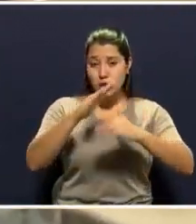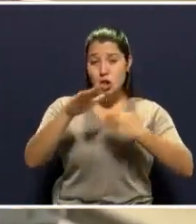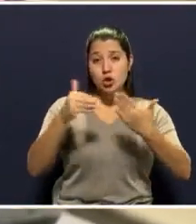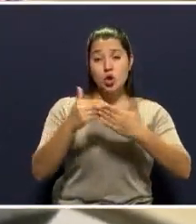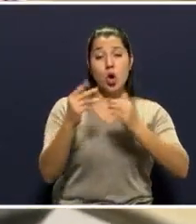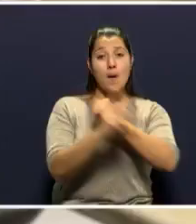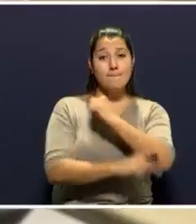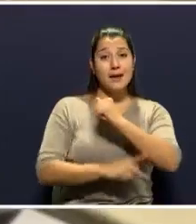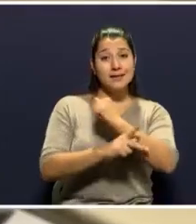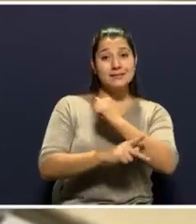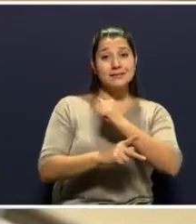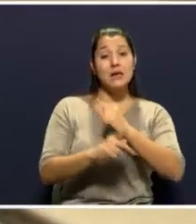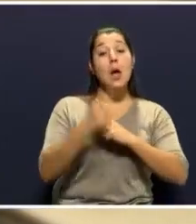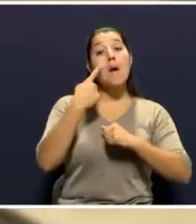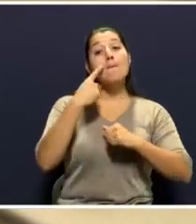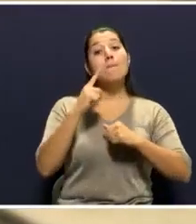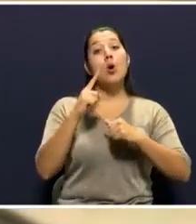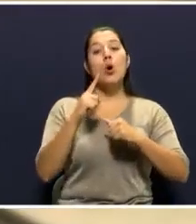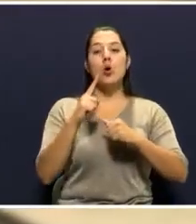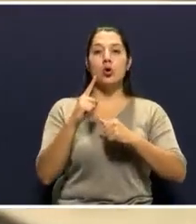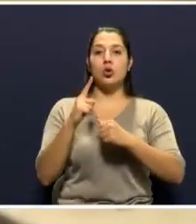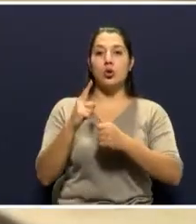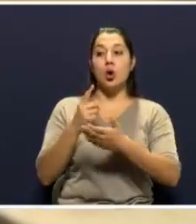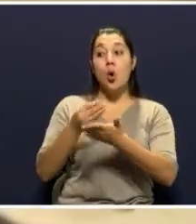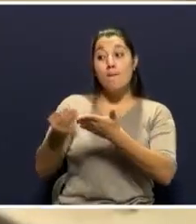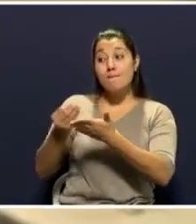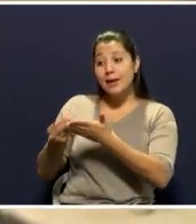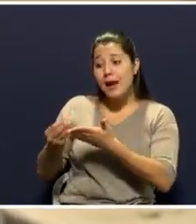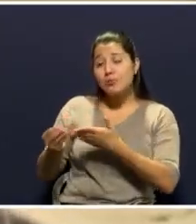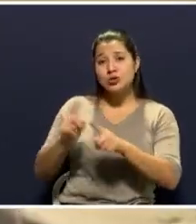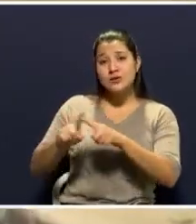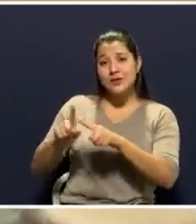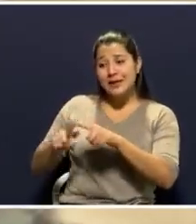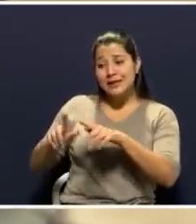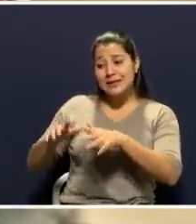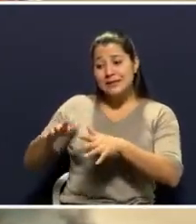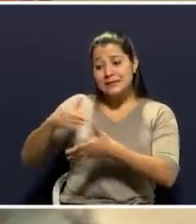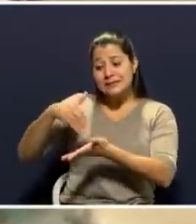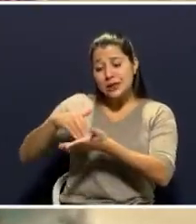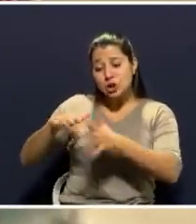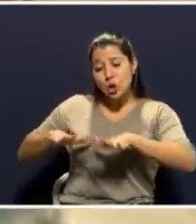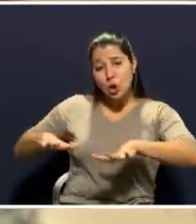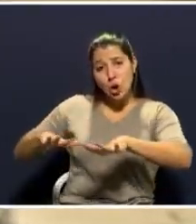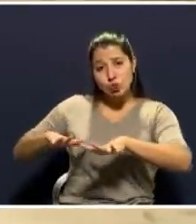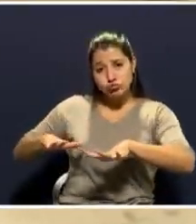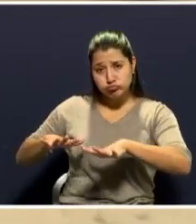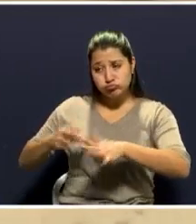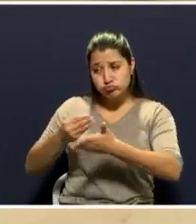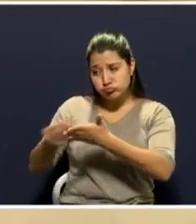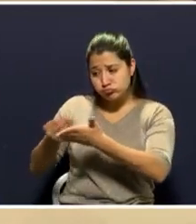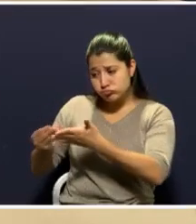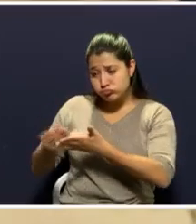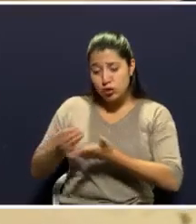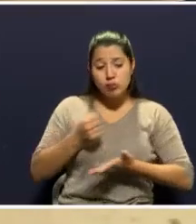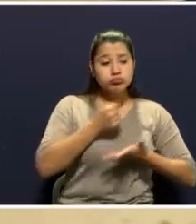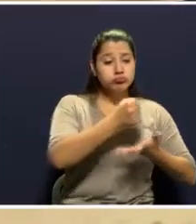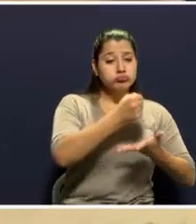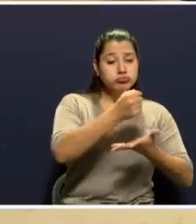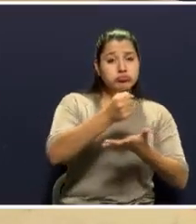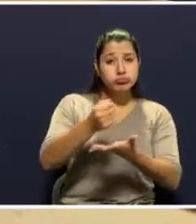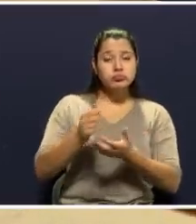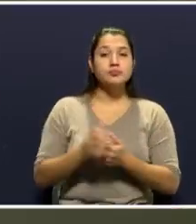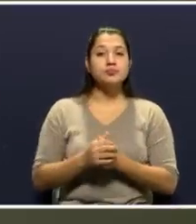por medio de créditos locales como por asistencia directa desde el acopio que tenemos en San José. Estos 900 diarios se suman a